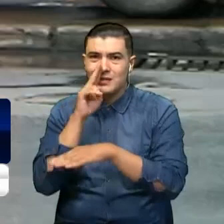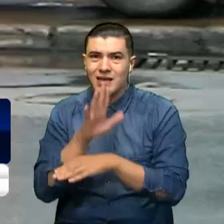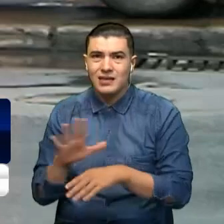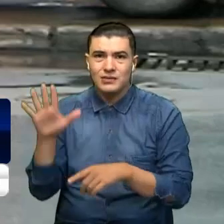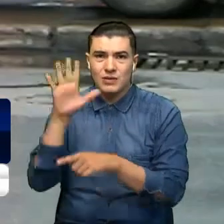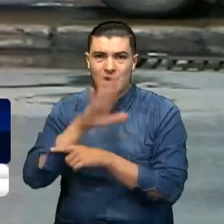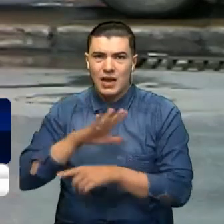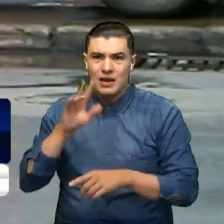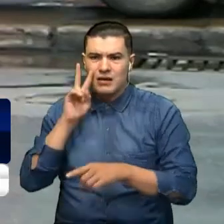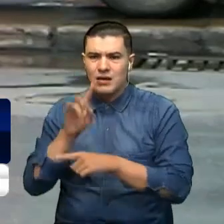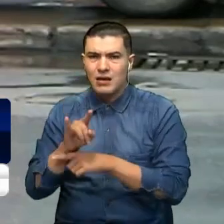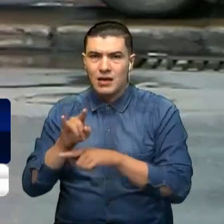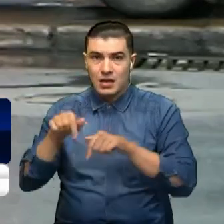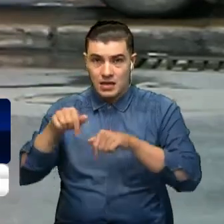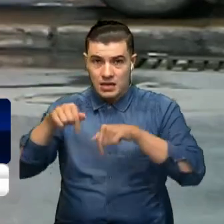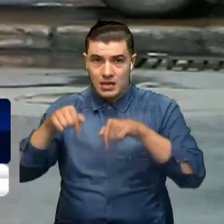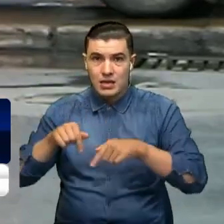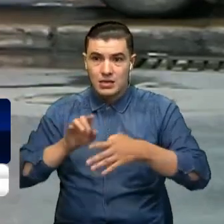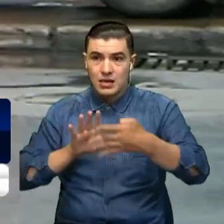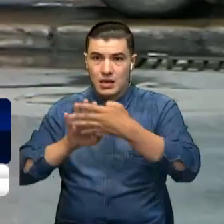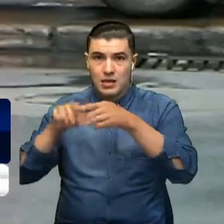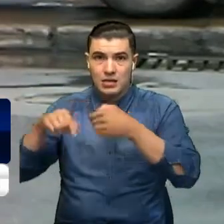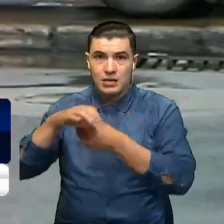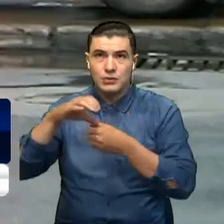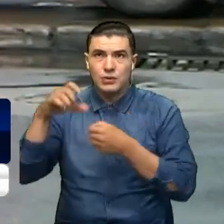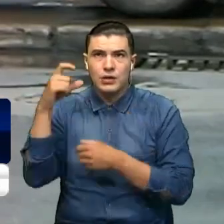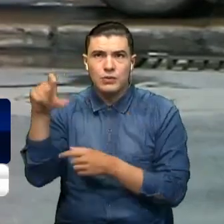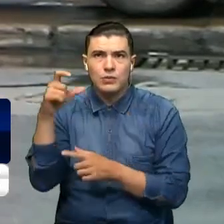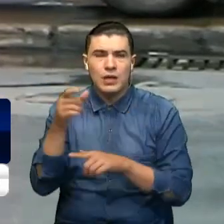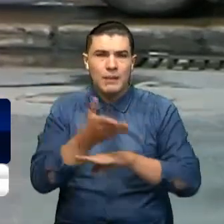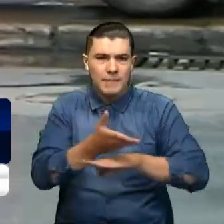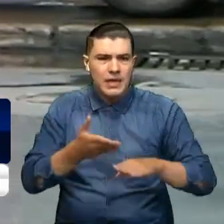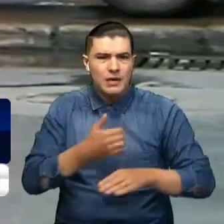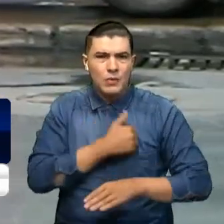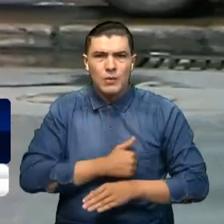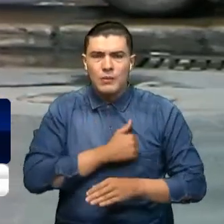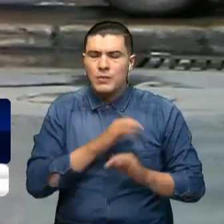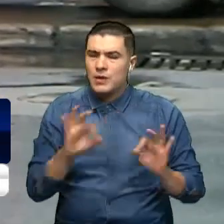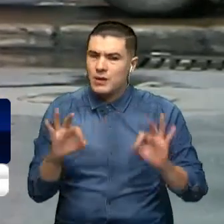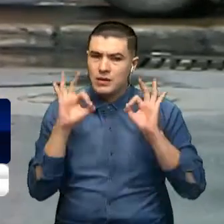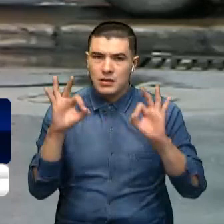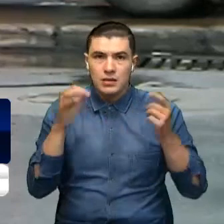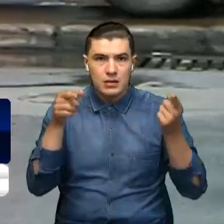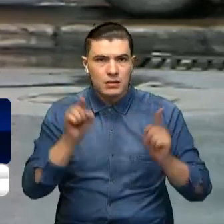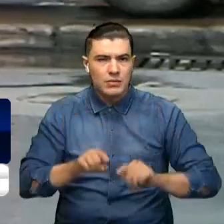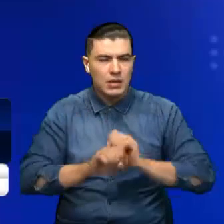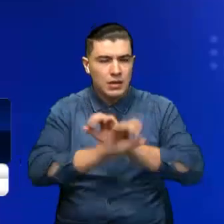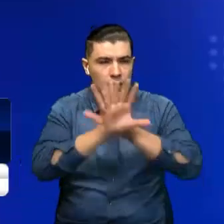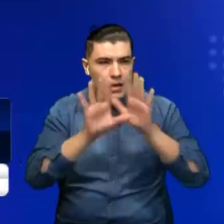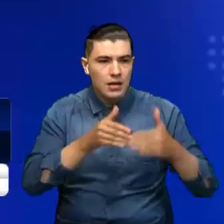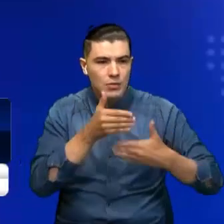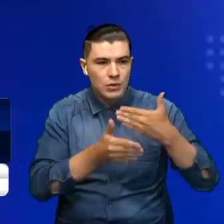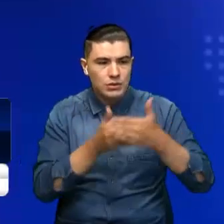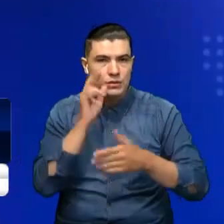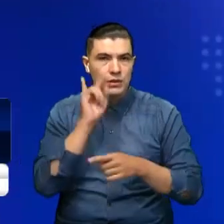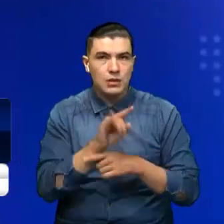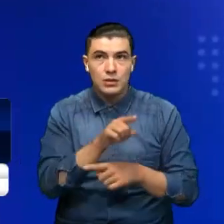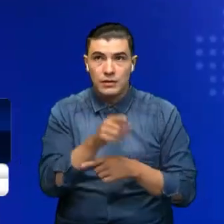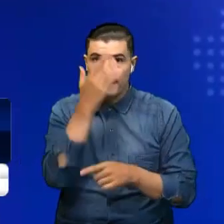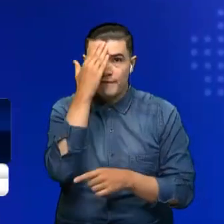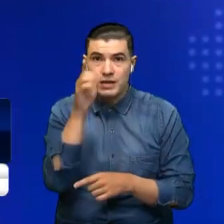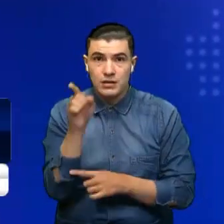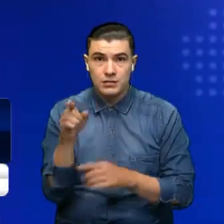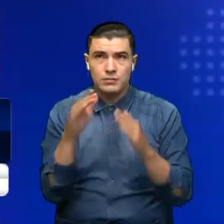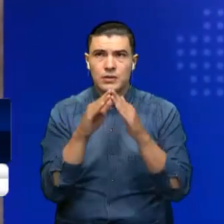aquí en la ciudad de kut a quienes siguen exigiendo garantías y también que se esclarezcan estos hechos frente a su casa